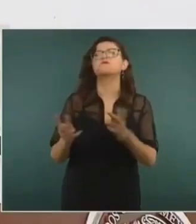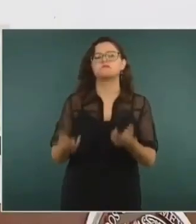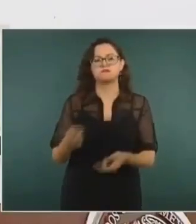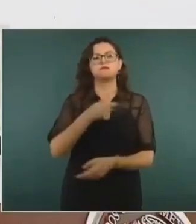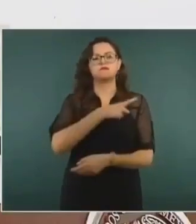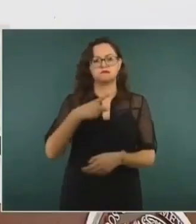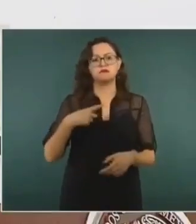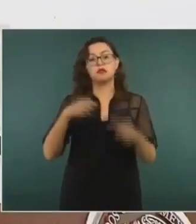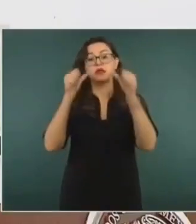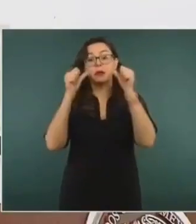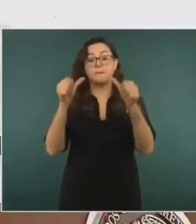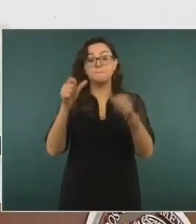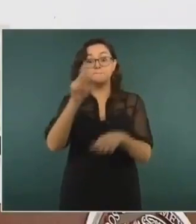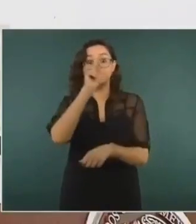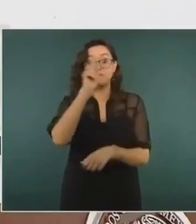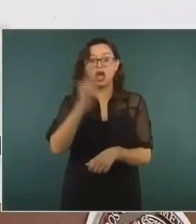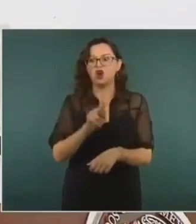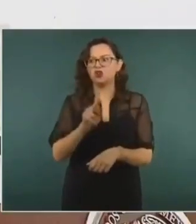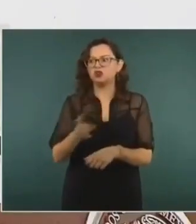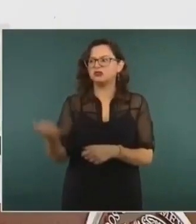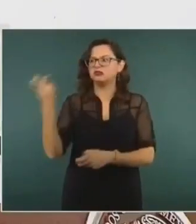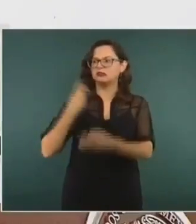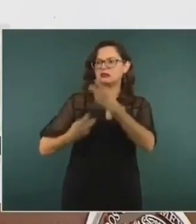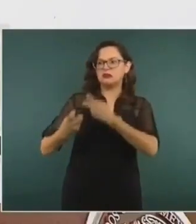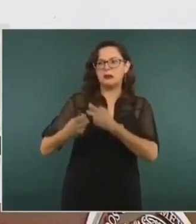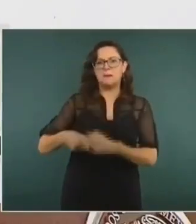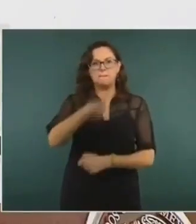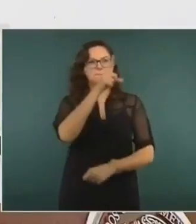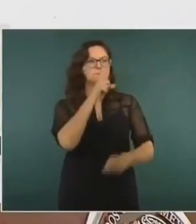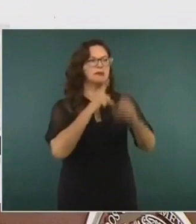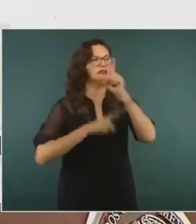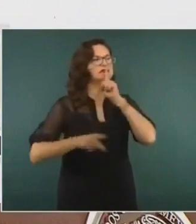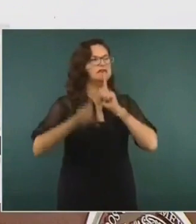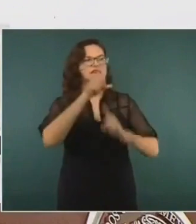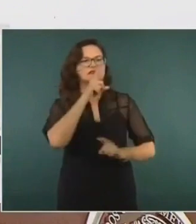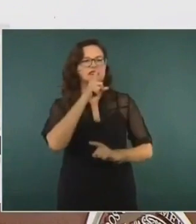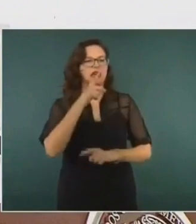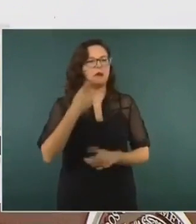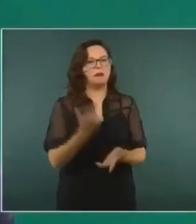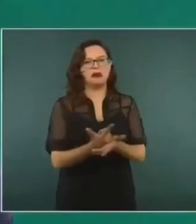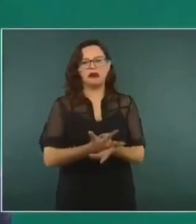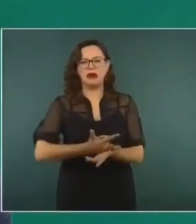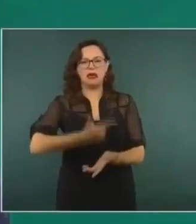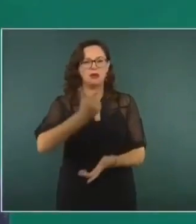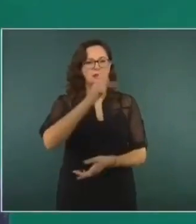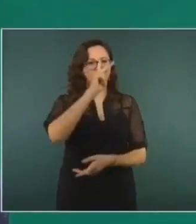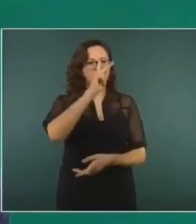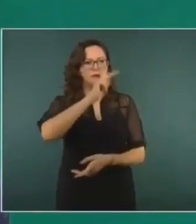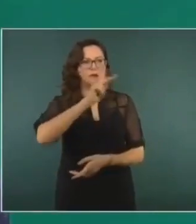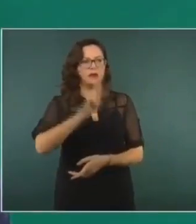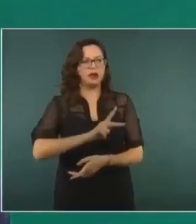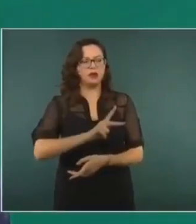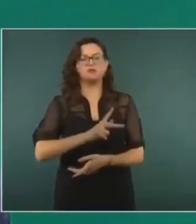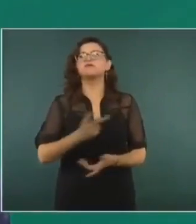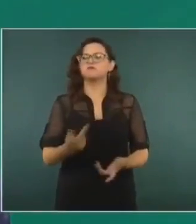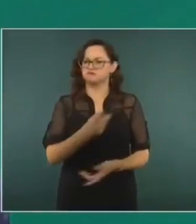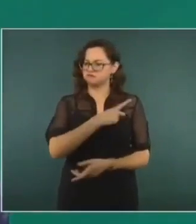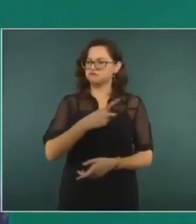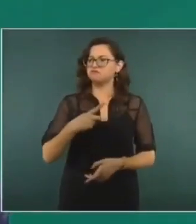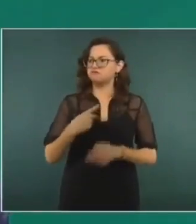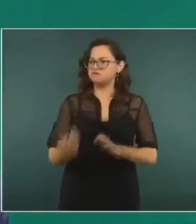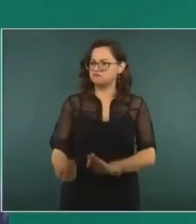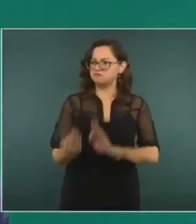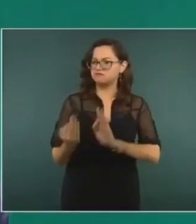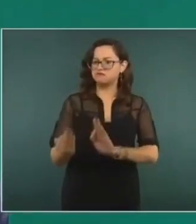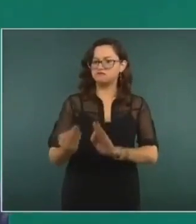los señalamientos en su contra que siempre dará la cara y esta vez no será la excepción. Señaló que hay una cuestión